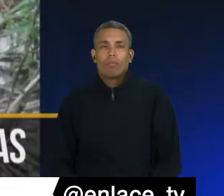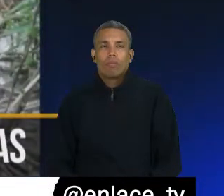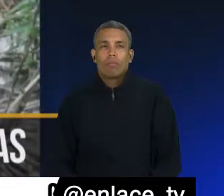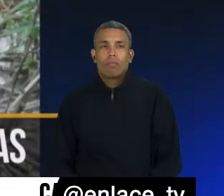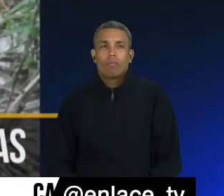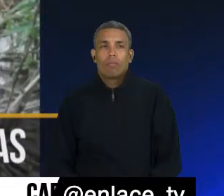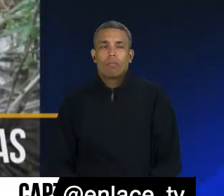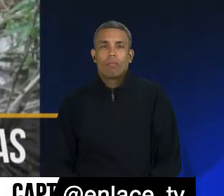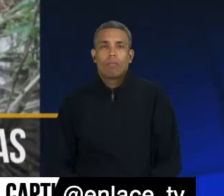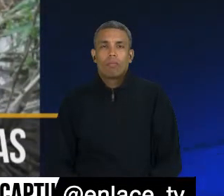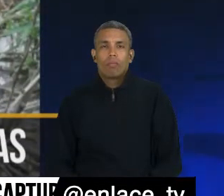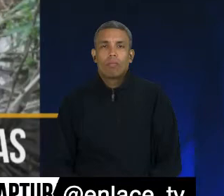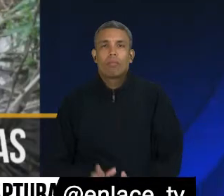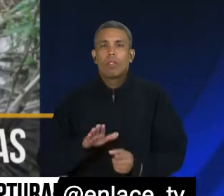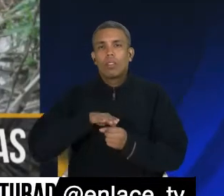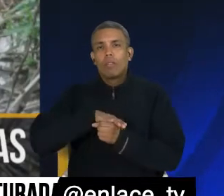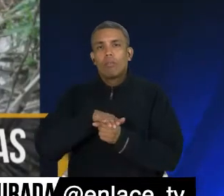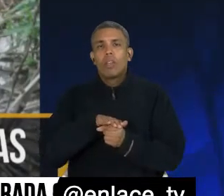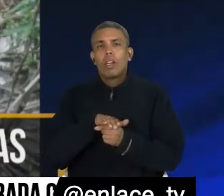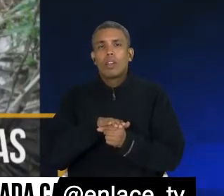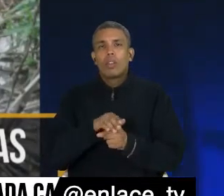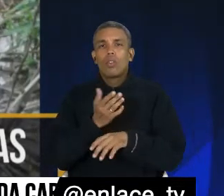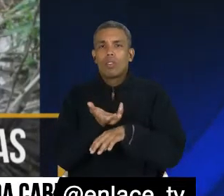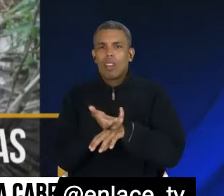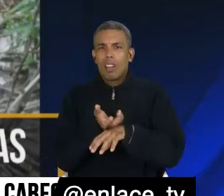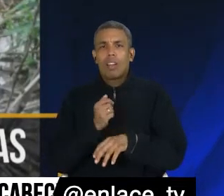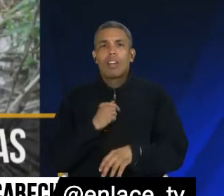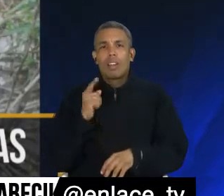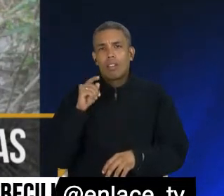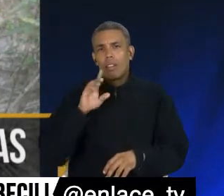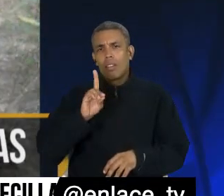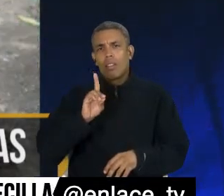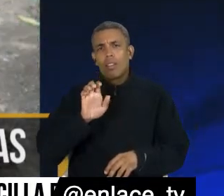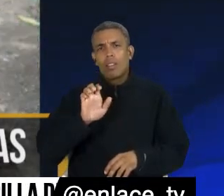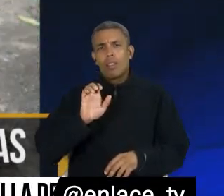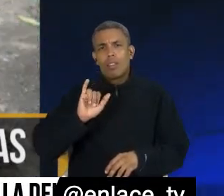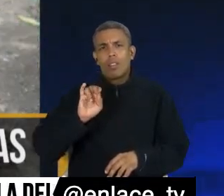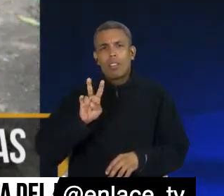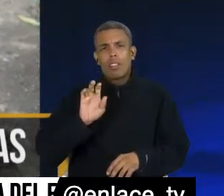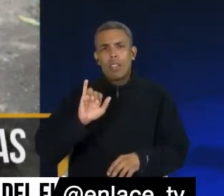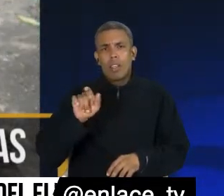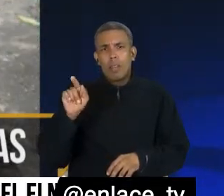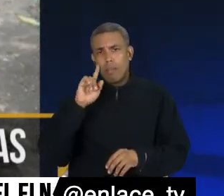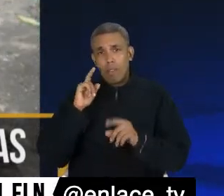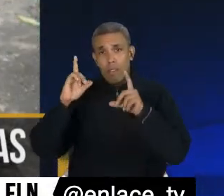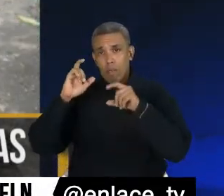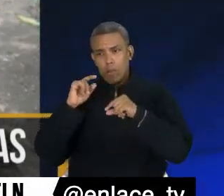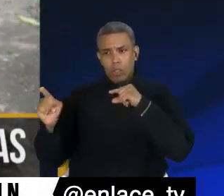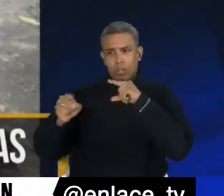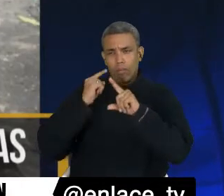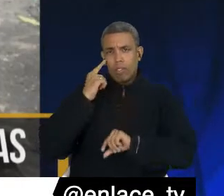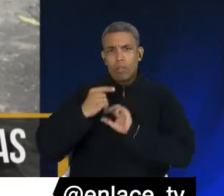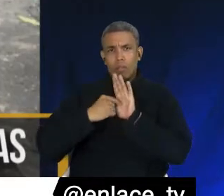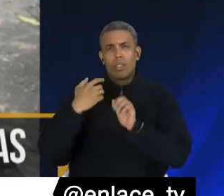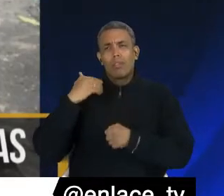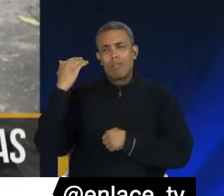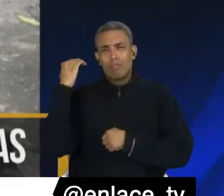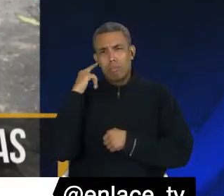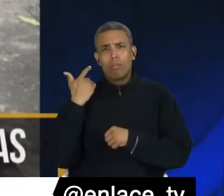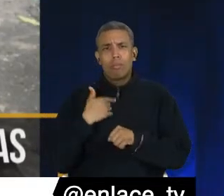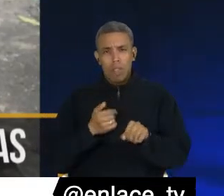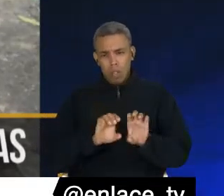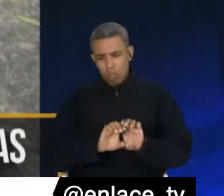Davis Aguirre, del barrio José Antonio Galán de la Comuna 4, denuncia que desde hace varios días se presentó el rompimiento de un tubo de aguas negras que